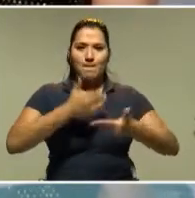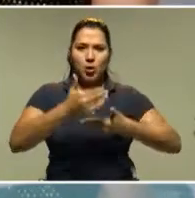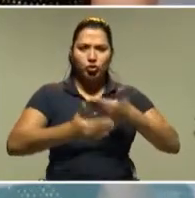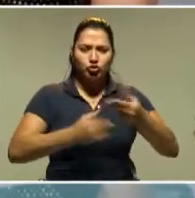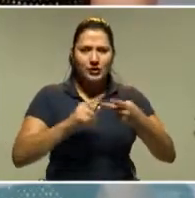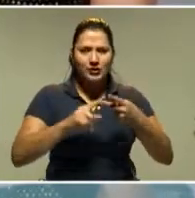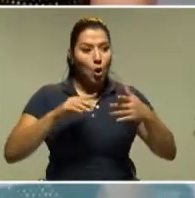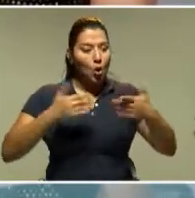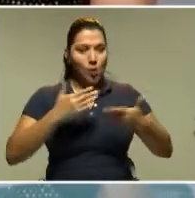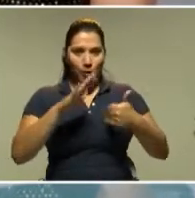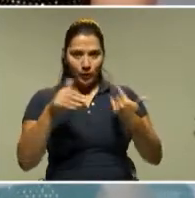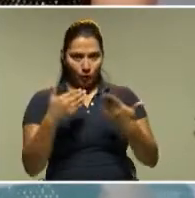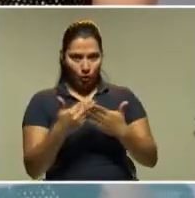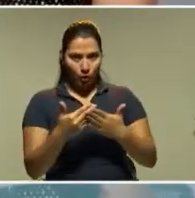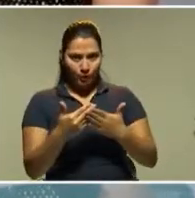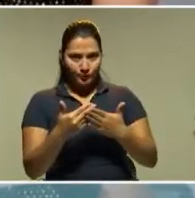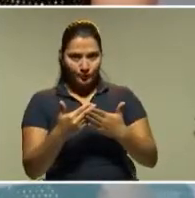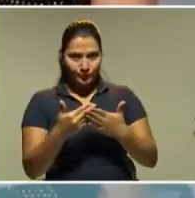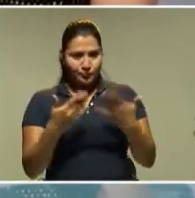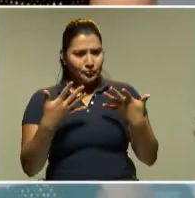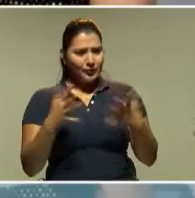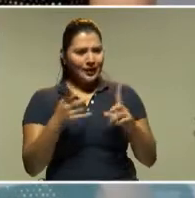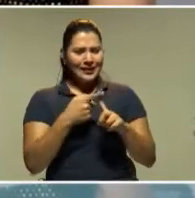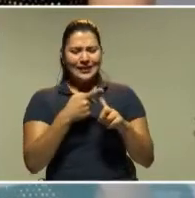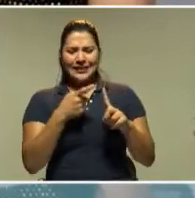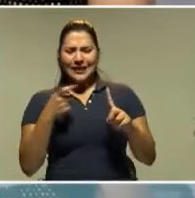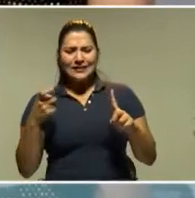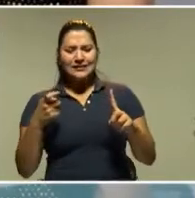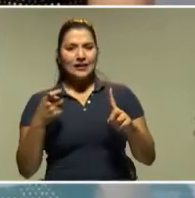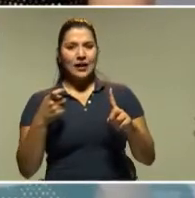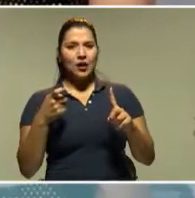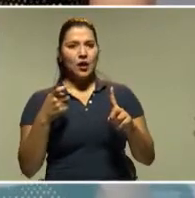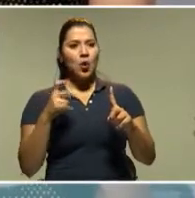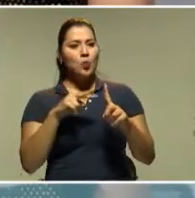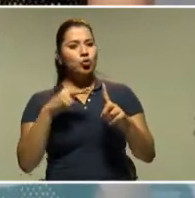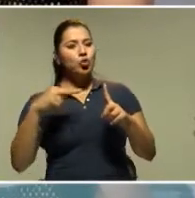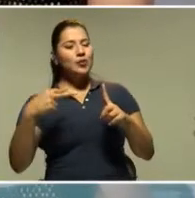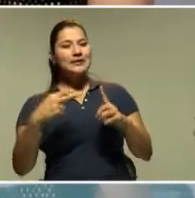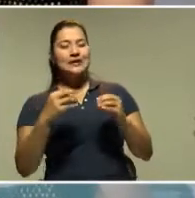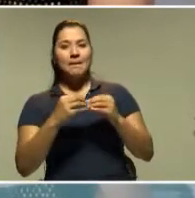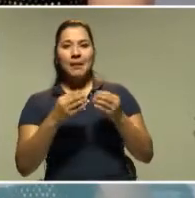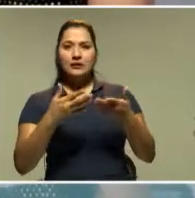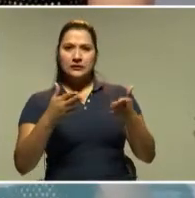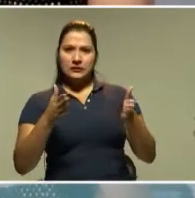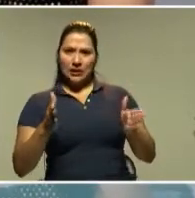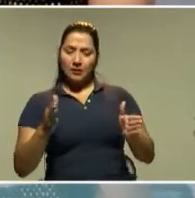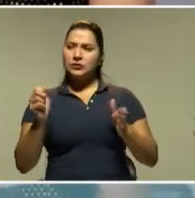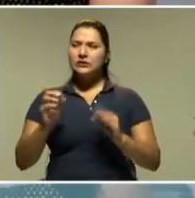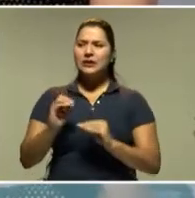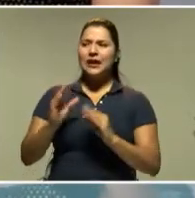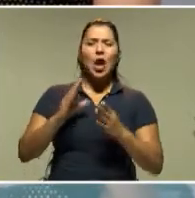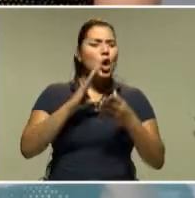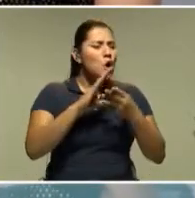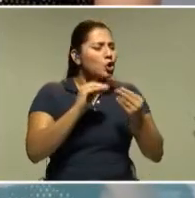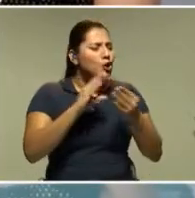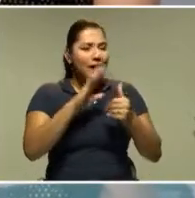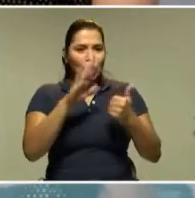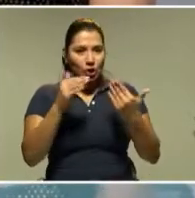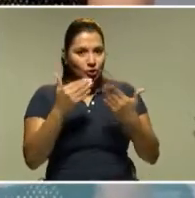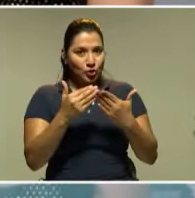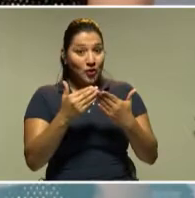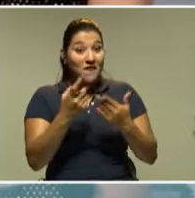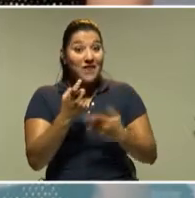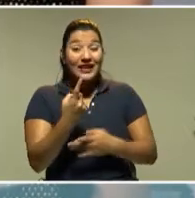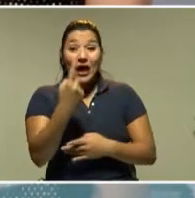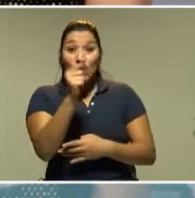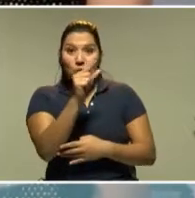ha sido todo, ya desde una manera más amplia. Claro. Y contándonos hasta el mínimo detalle, ¿verdad? Entonces, ya una